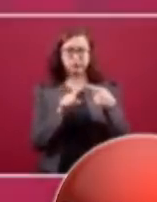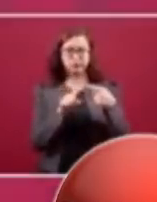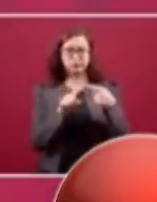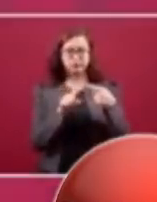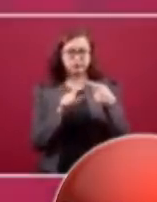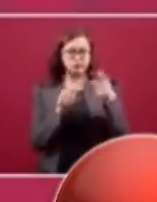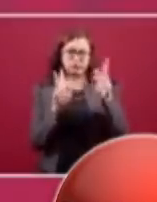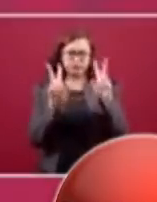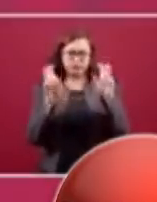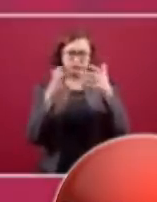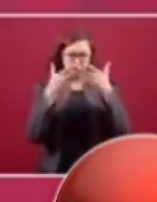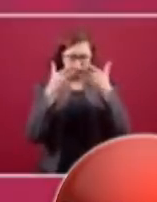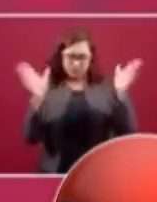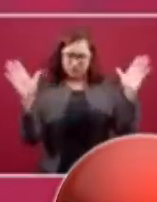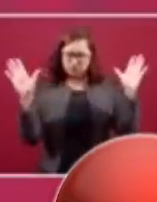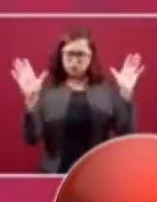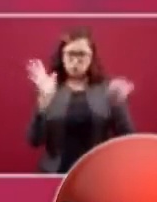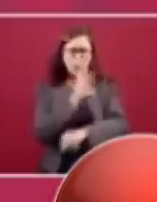abiertamente,